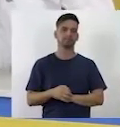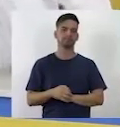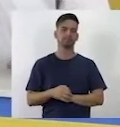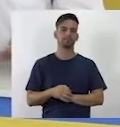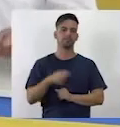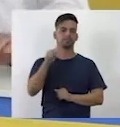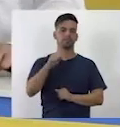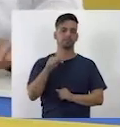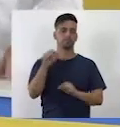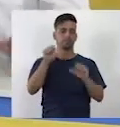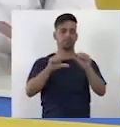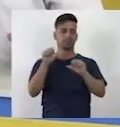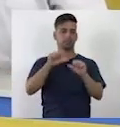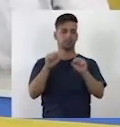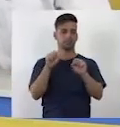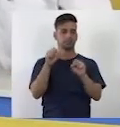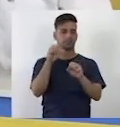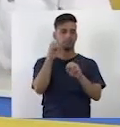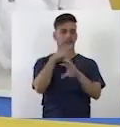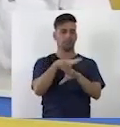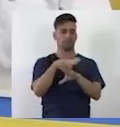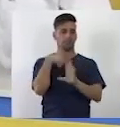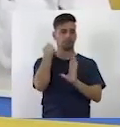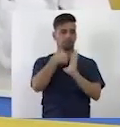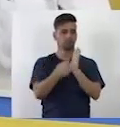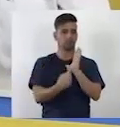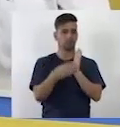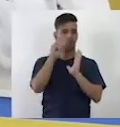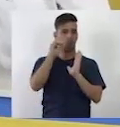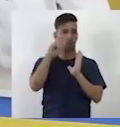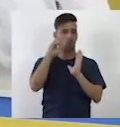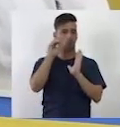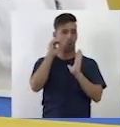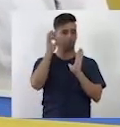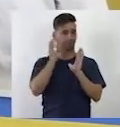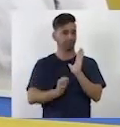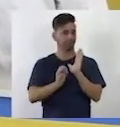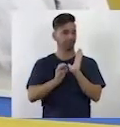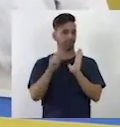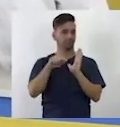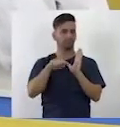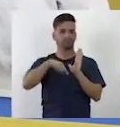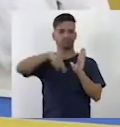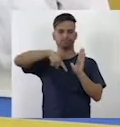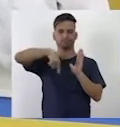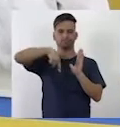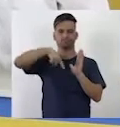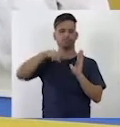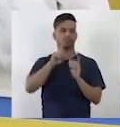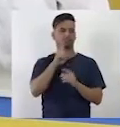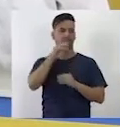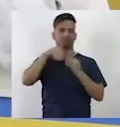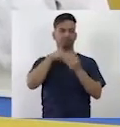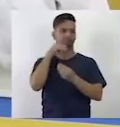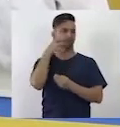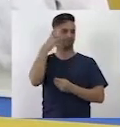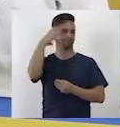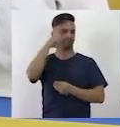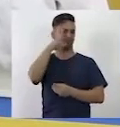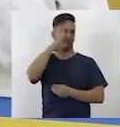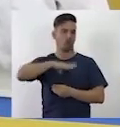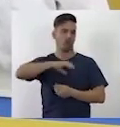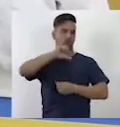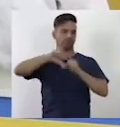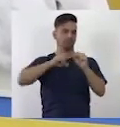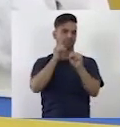la mezcla que disuelve al ahora es una mezcla rejilla que una disolución de ácido nítrico con ácido clorhídrico